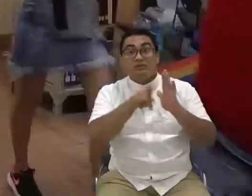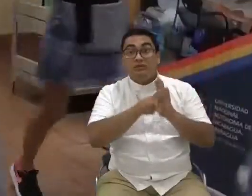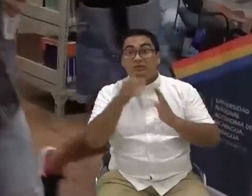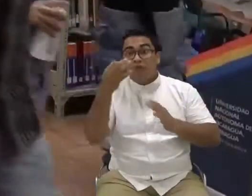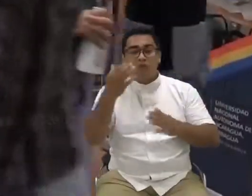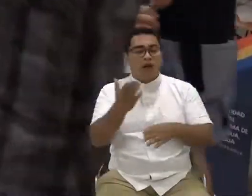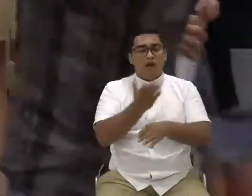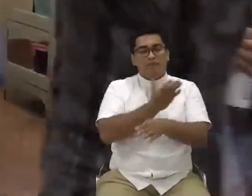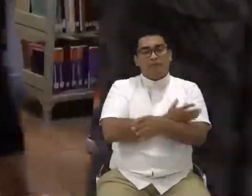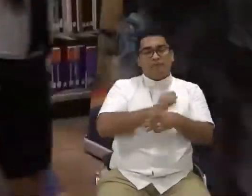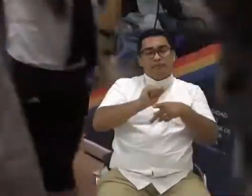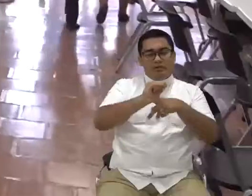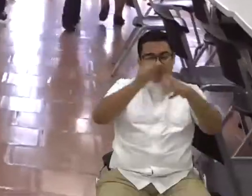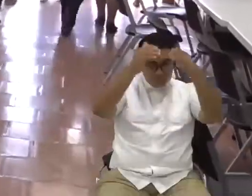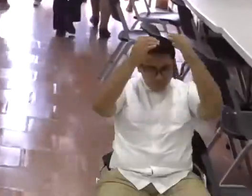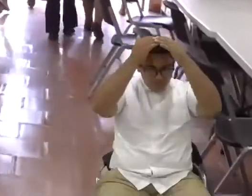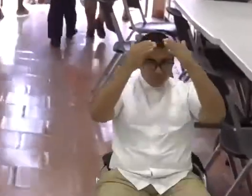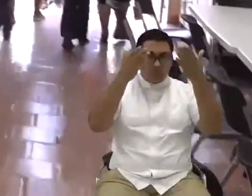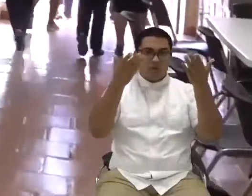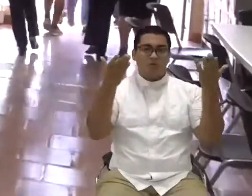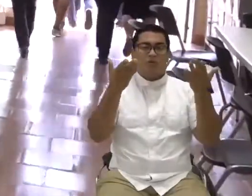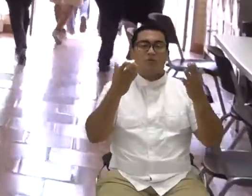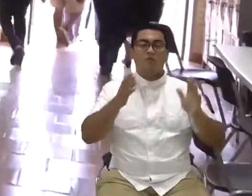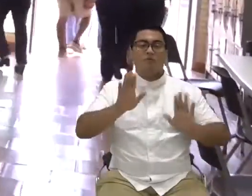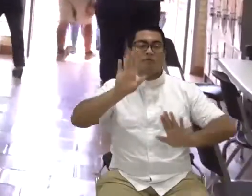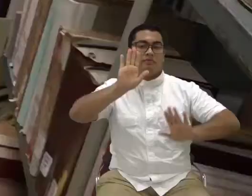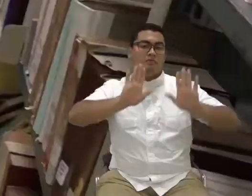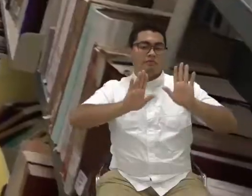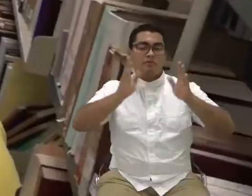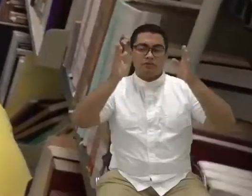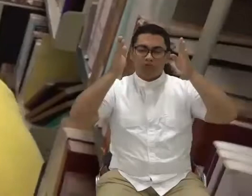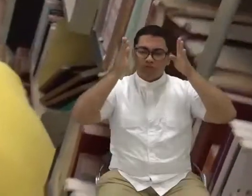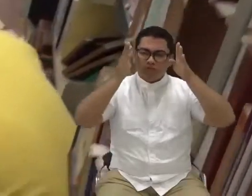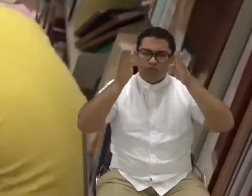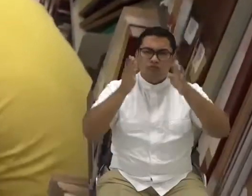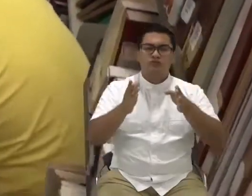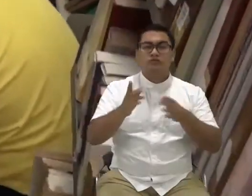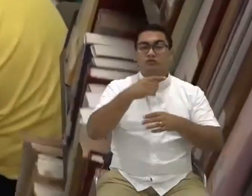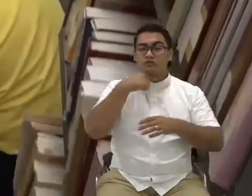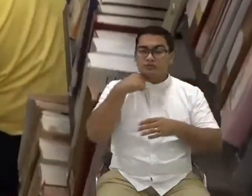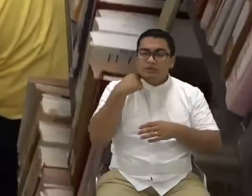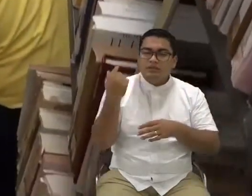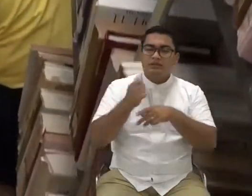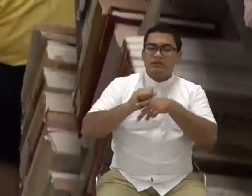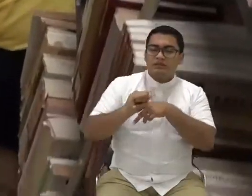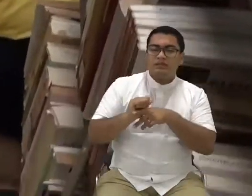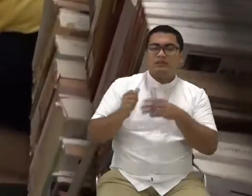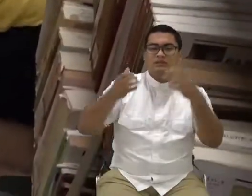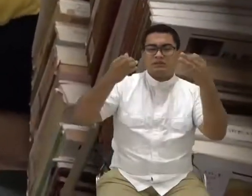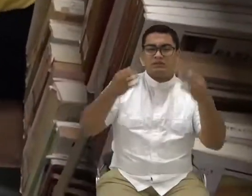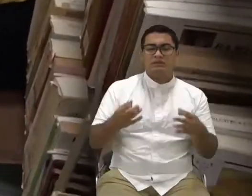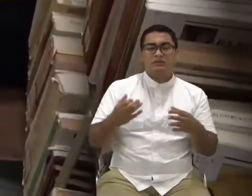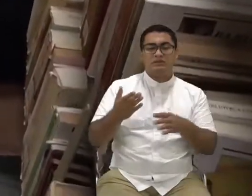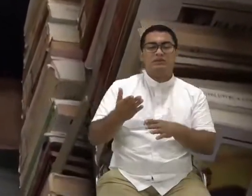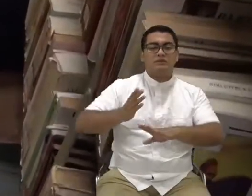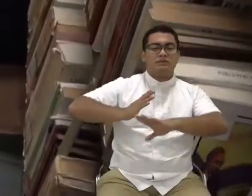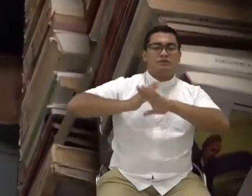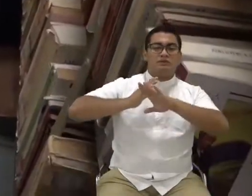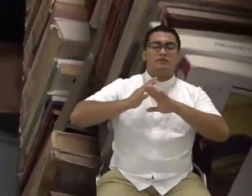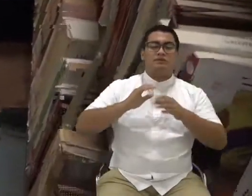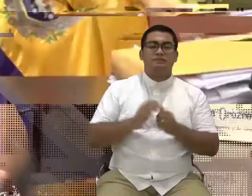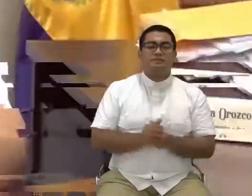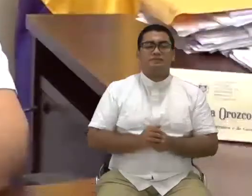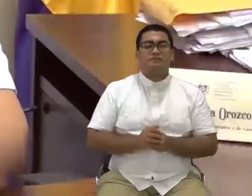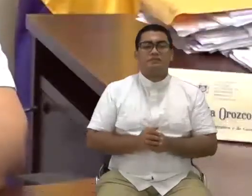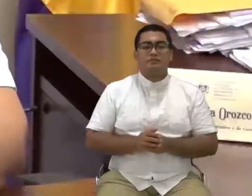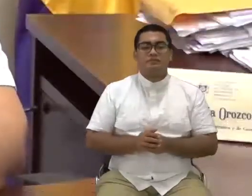esa misión de prevención y respuesta, demostrado a través de su participación en atención en eventos reales y simulados que han trascendido a la